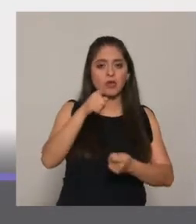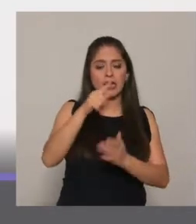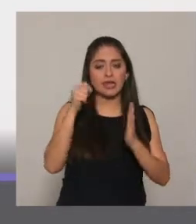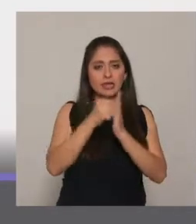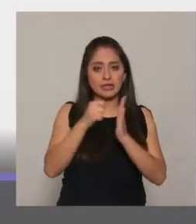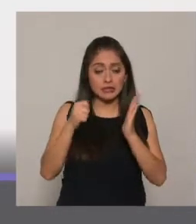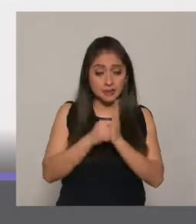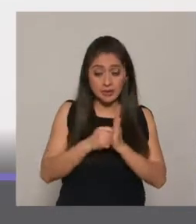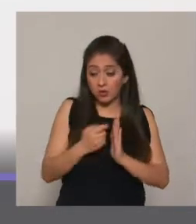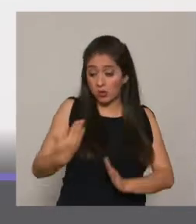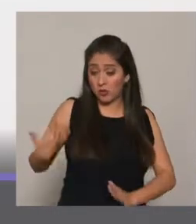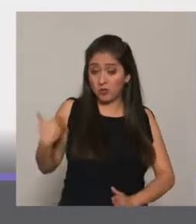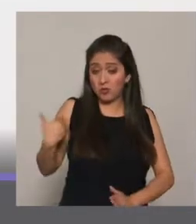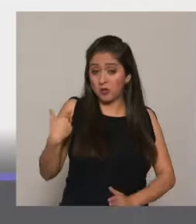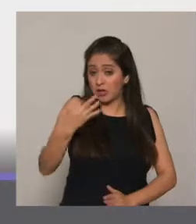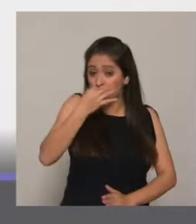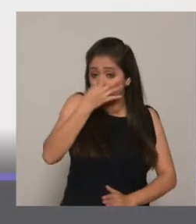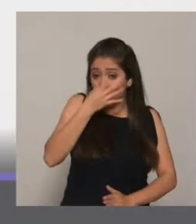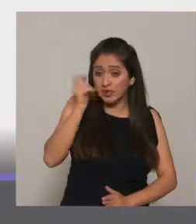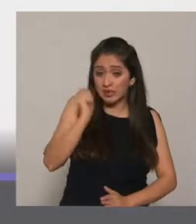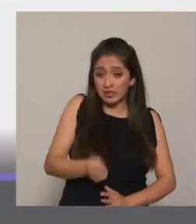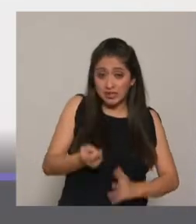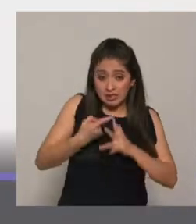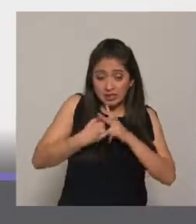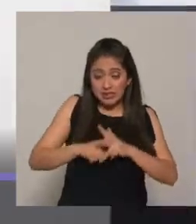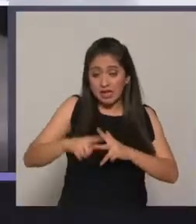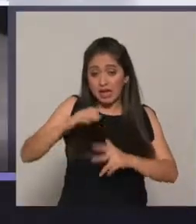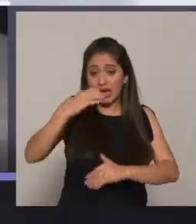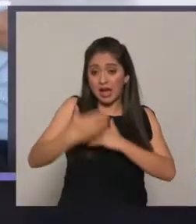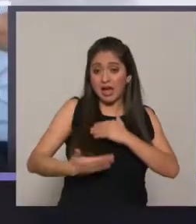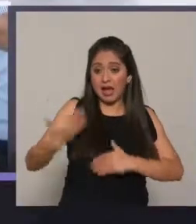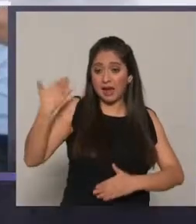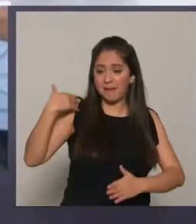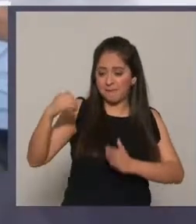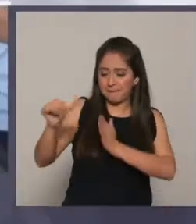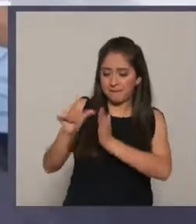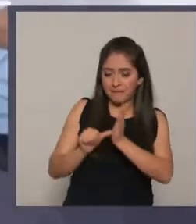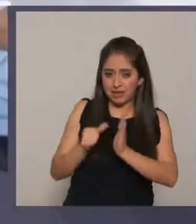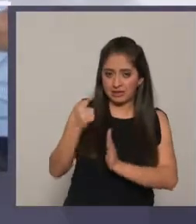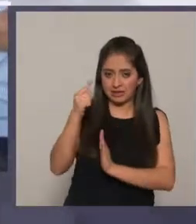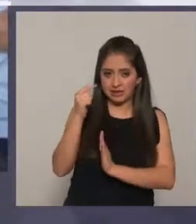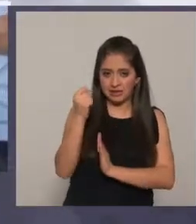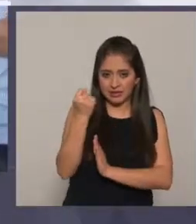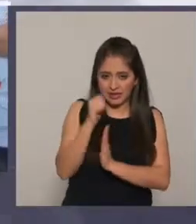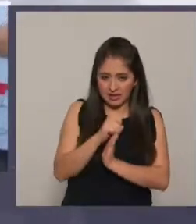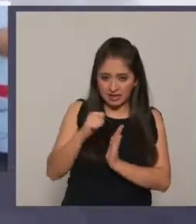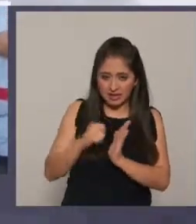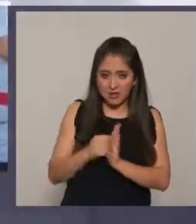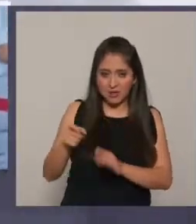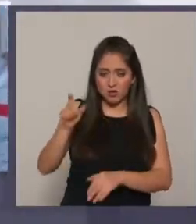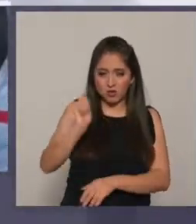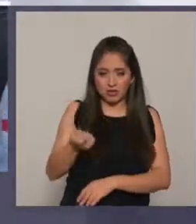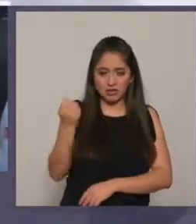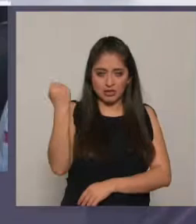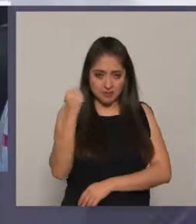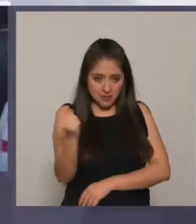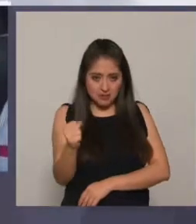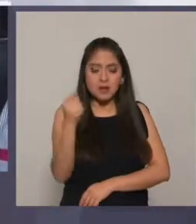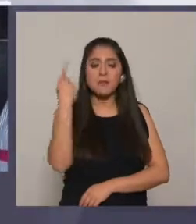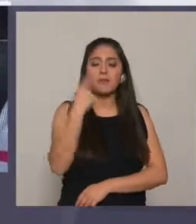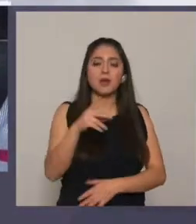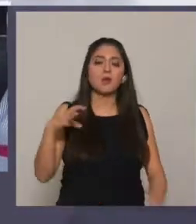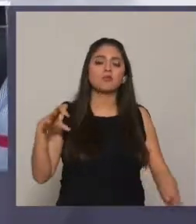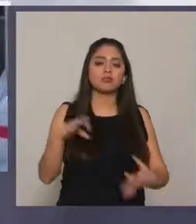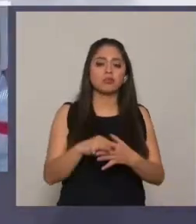terminar. El mes del testamento. Lo denominamos septiembre, mes del testamento. Sí. Pero con colaboración del gobierno de la